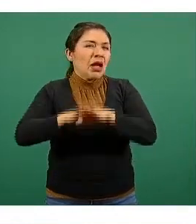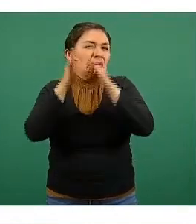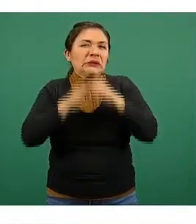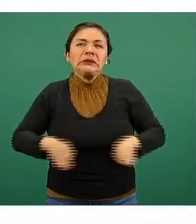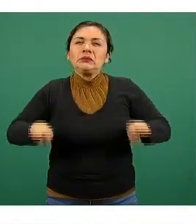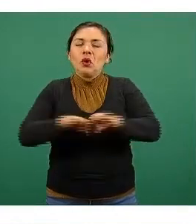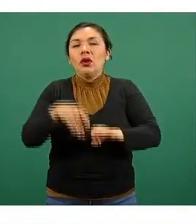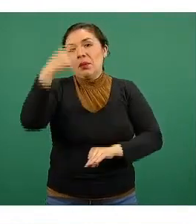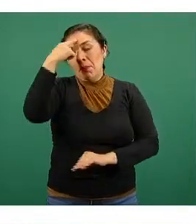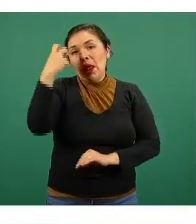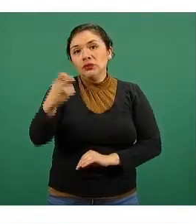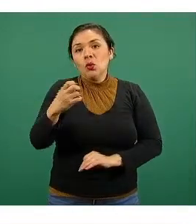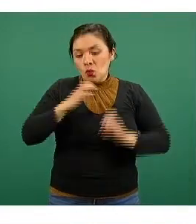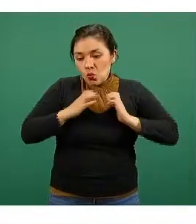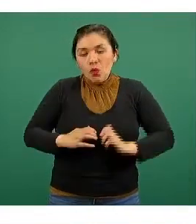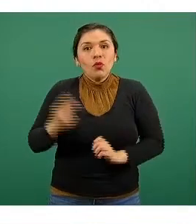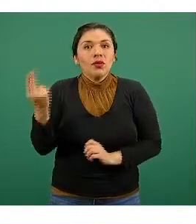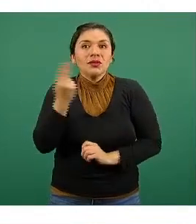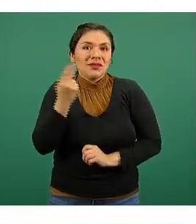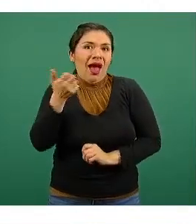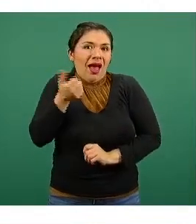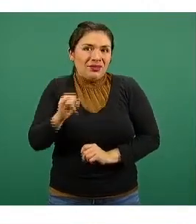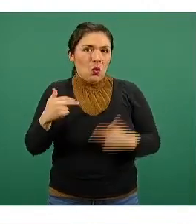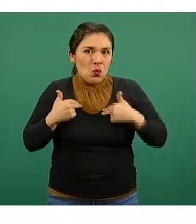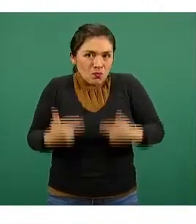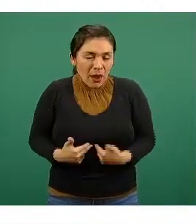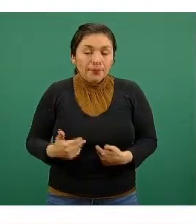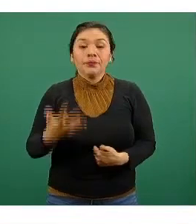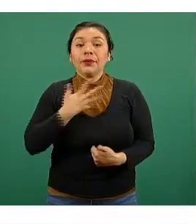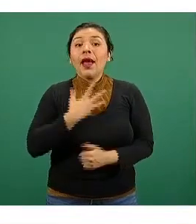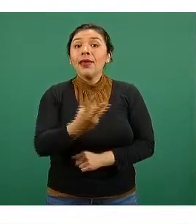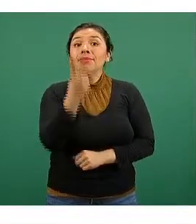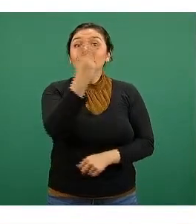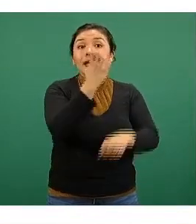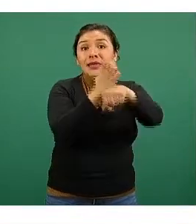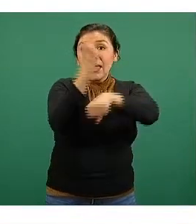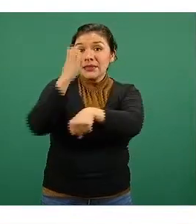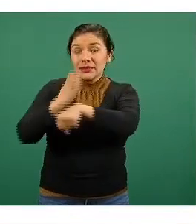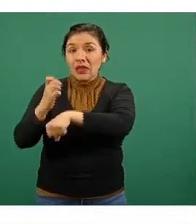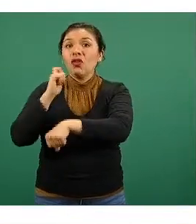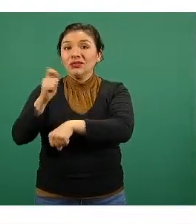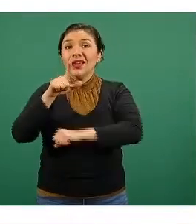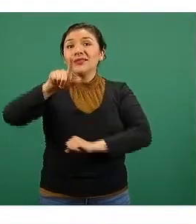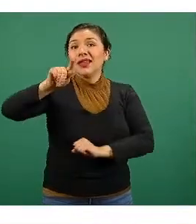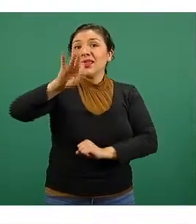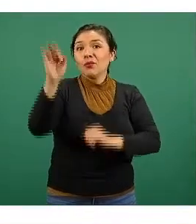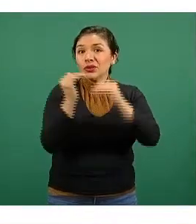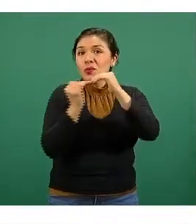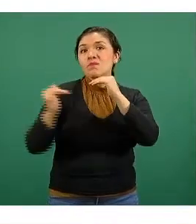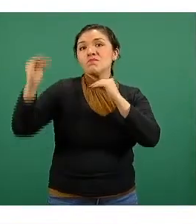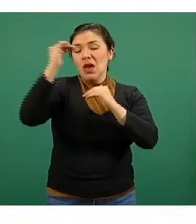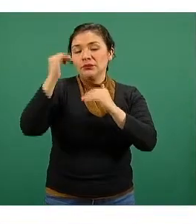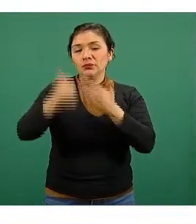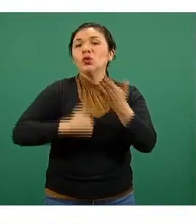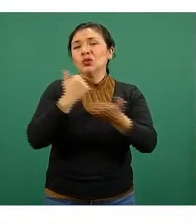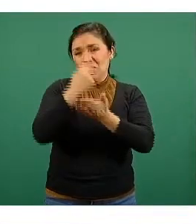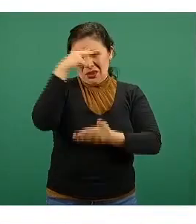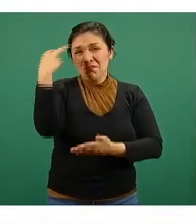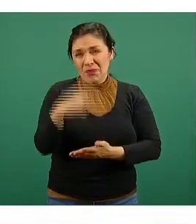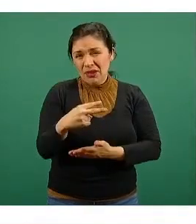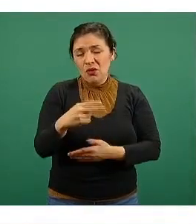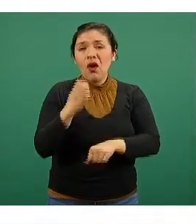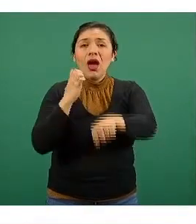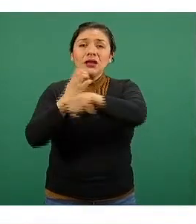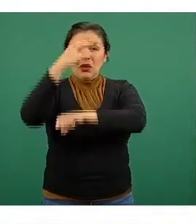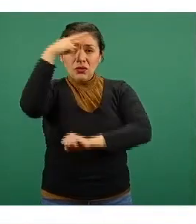vitales que tiene el organismo humano. Aquí tenemos 3 entidades que han superado ese 70%, Ciudad de México,